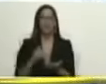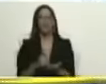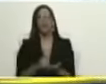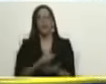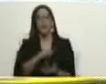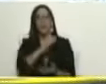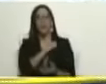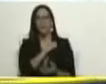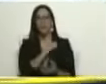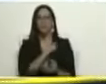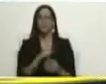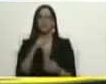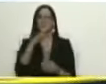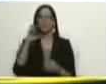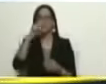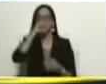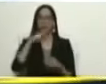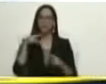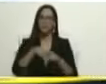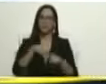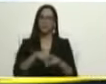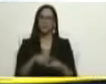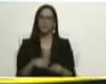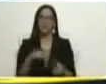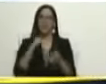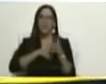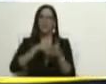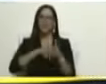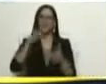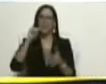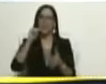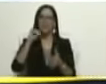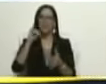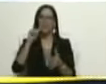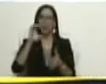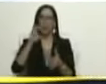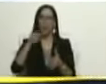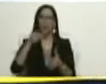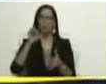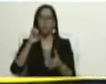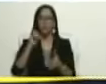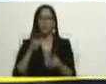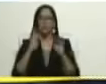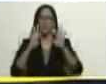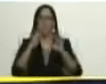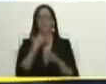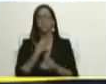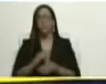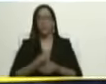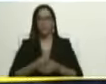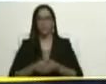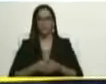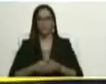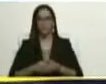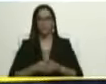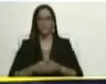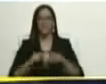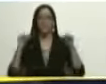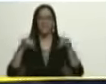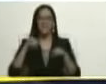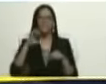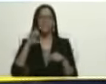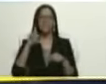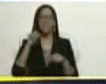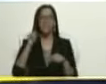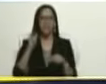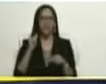dominación. La batalla de Ayacucho, 9 de diciembre. Esta CELAC,